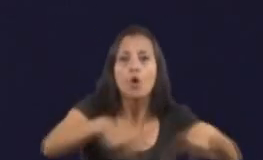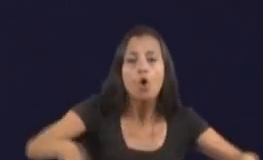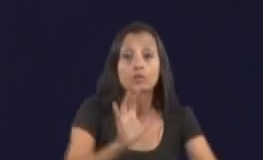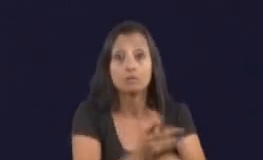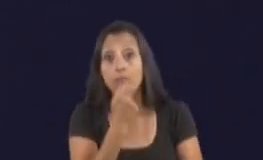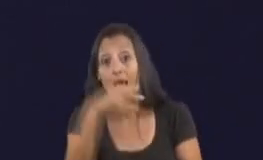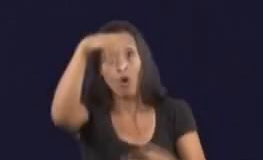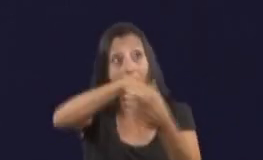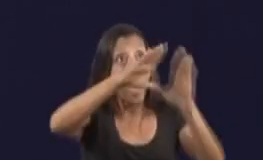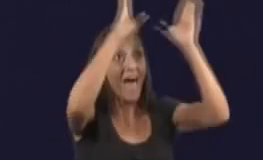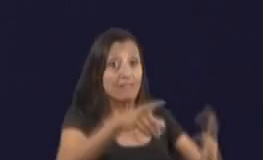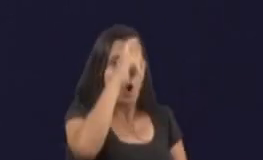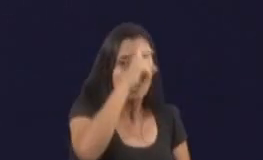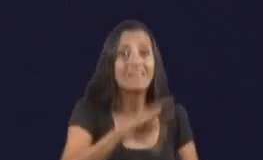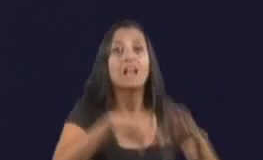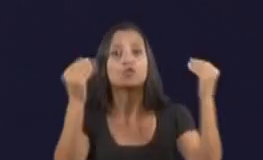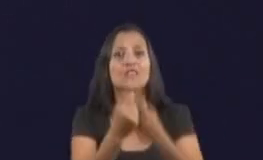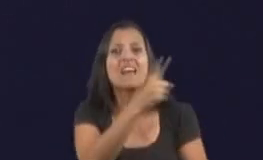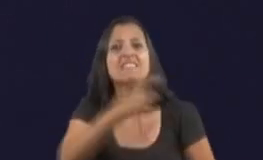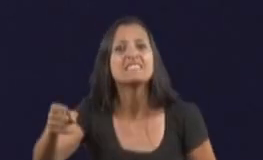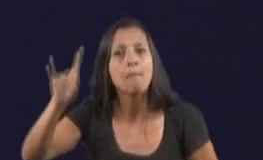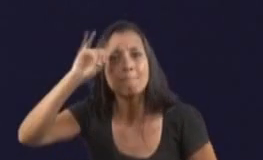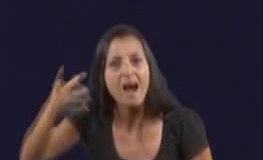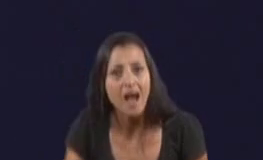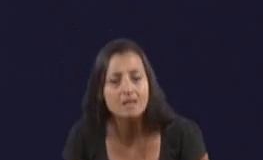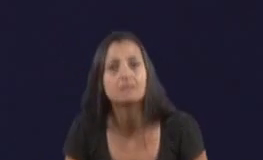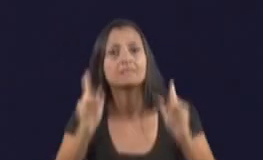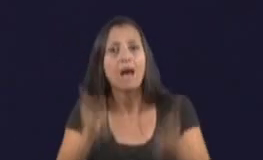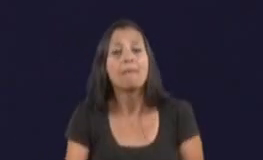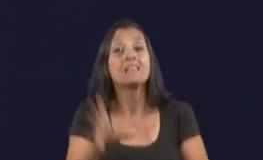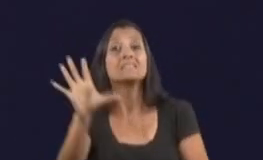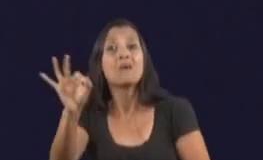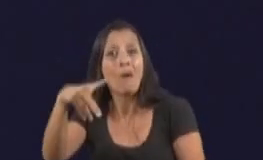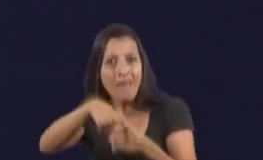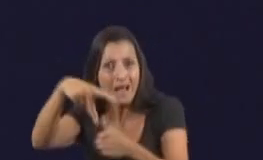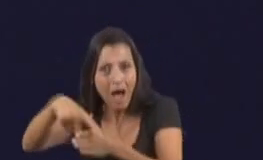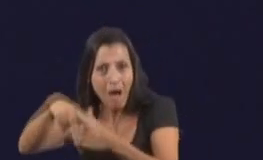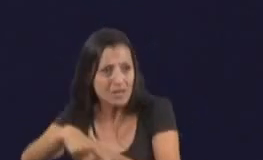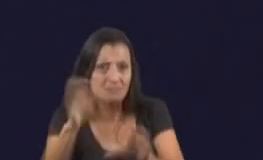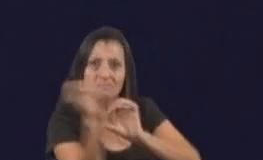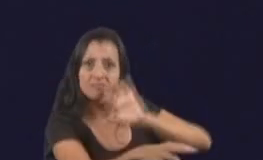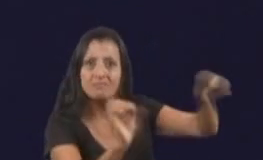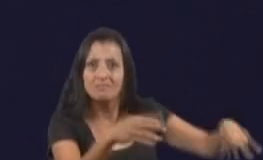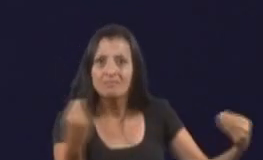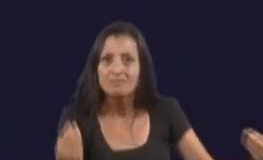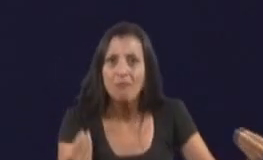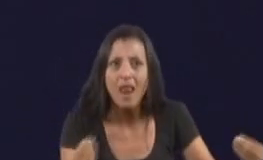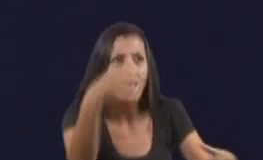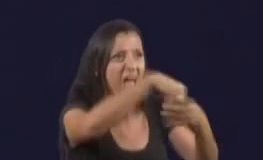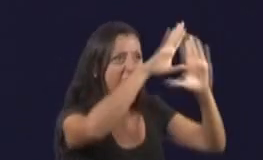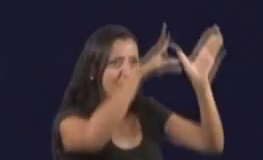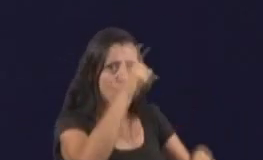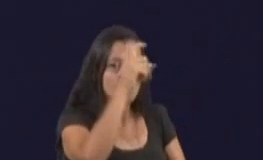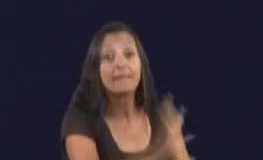terreno perteneciente al hospital, había 100 vacas y 50 caballos. Por supuesto que la excusa de esto era